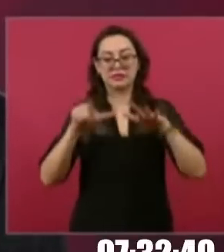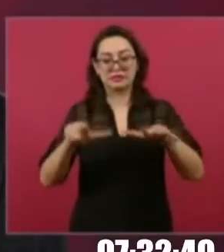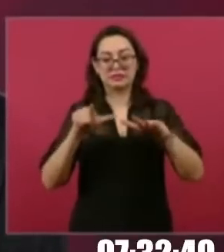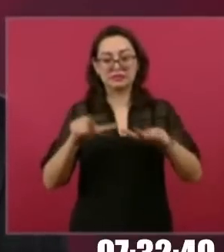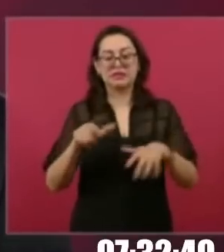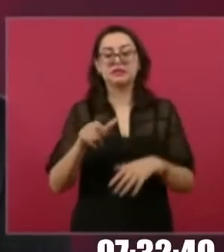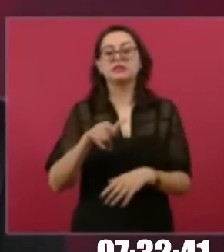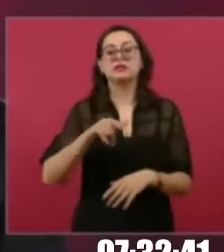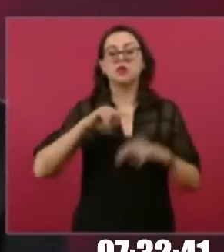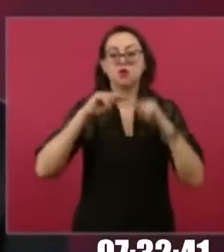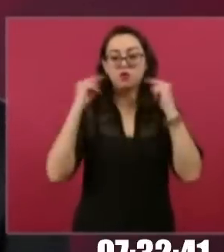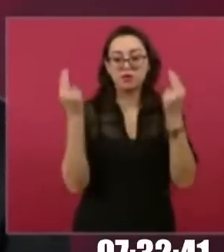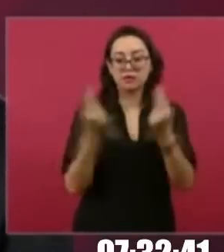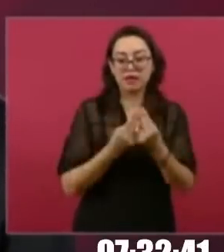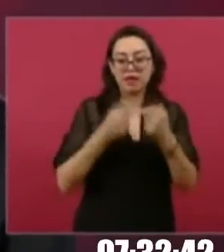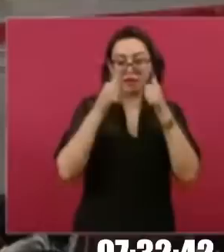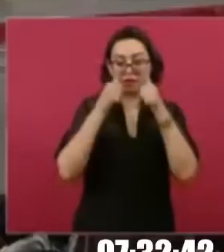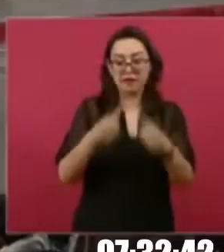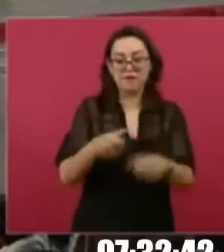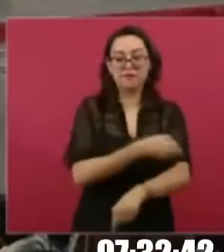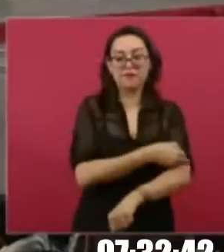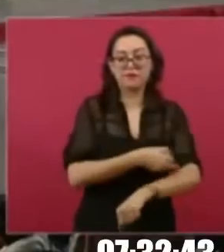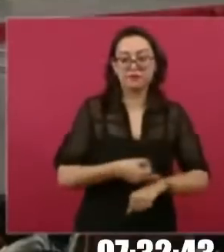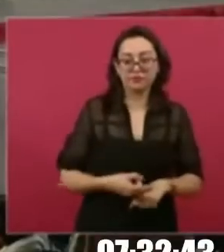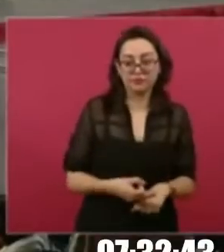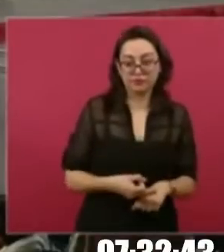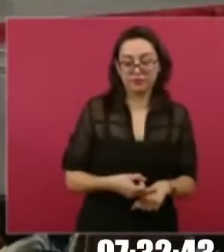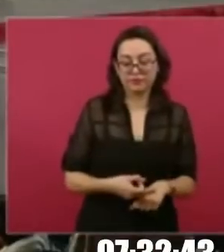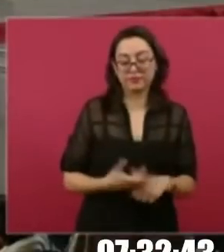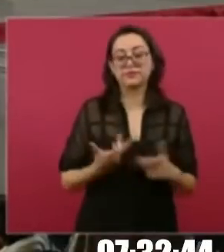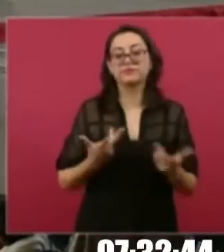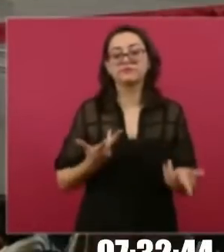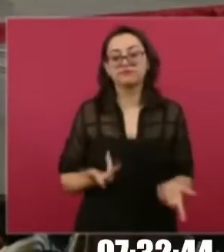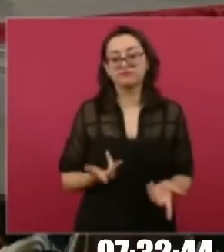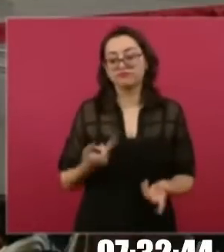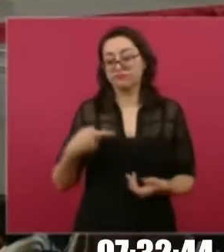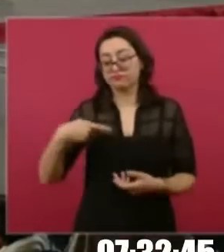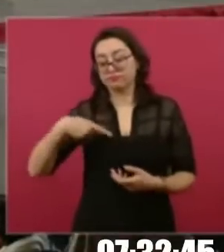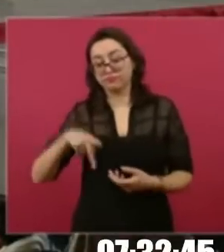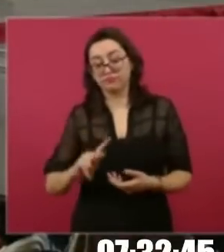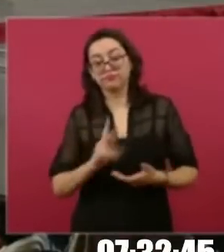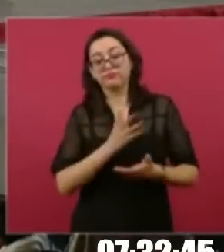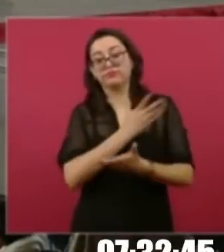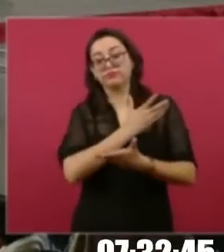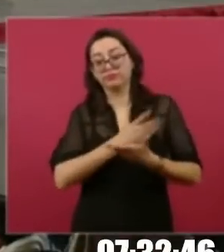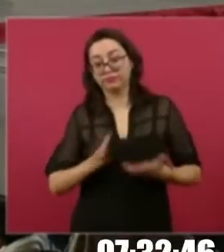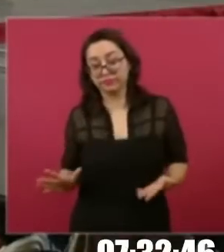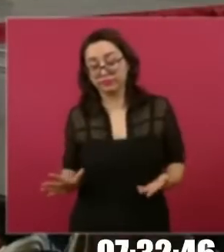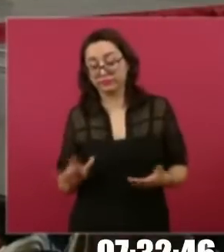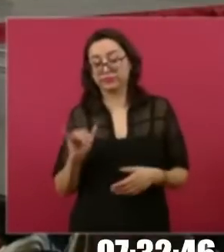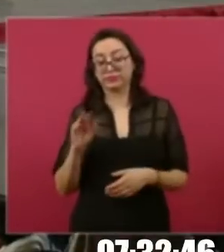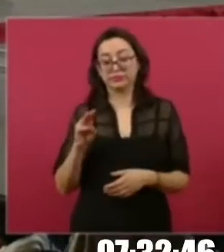pero régimen ordinario el patronal tiene trabajadores dentro de las diferentes comunidades